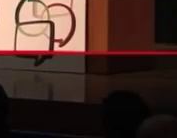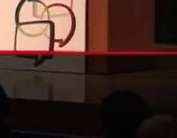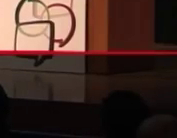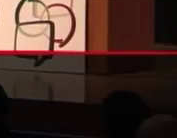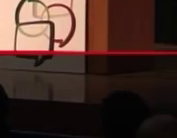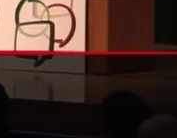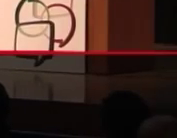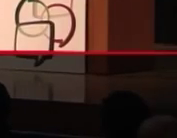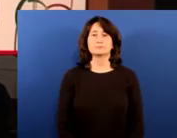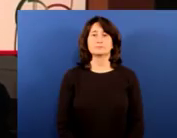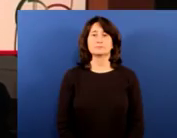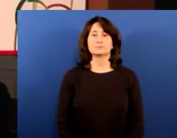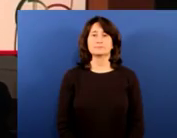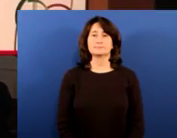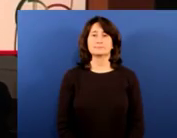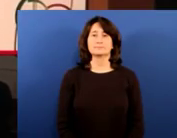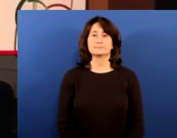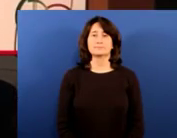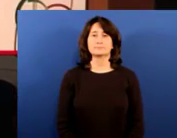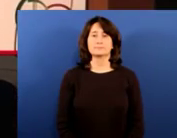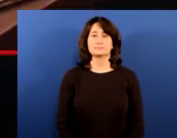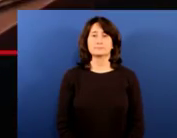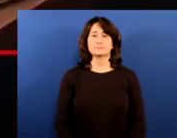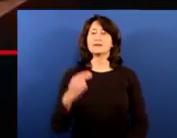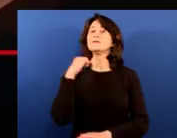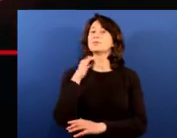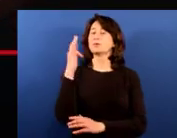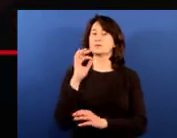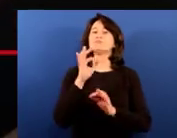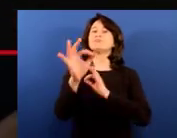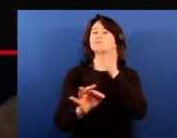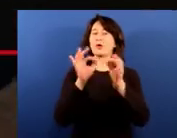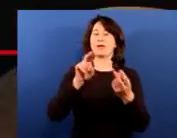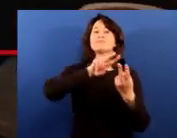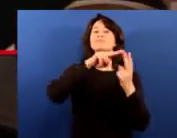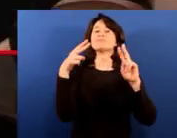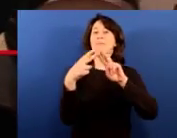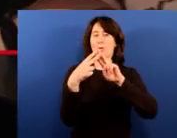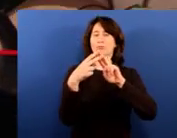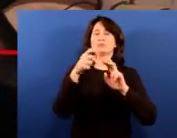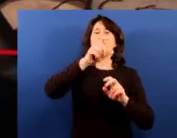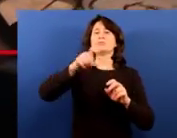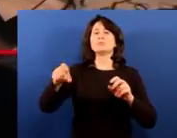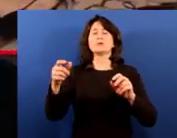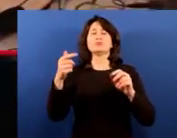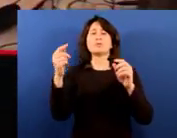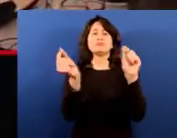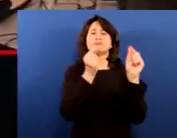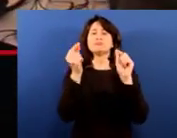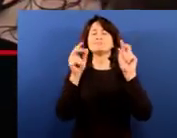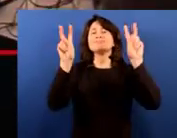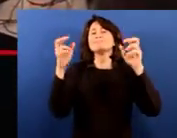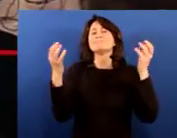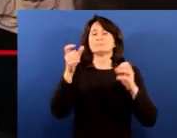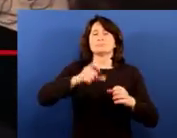La diputada de Acción Social de la Diputación Foral de Vizcaya, Pilar Ardanza, ha abierto las 24ª Jornadas en Acción Social, que en esta